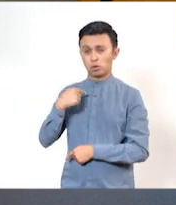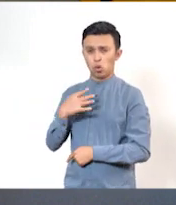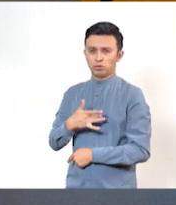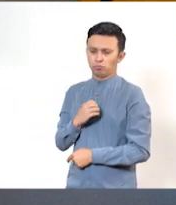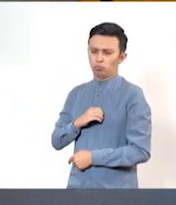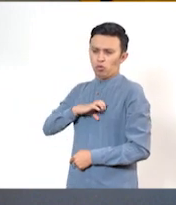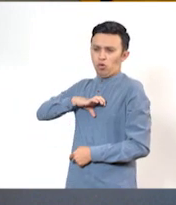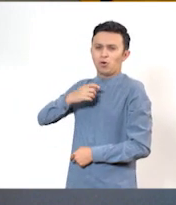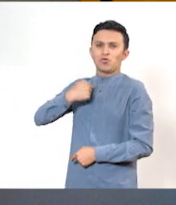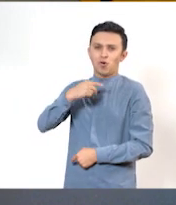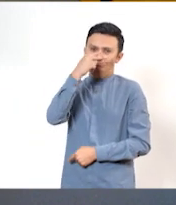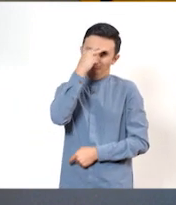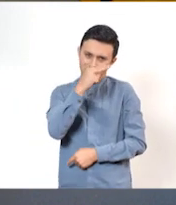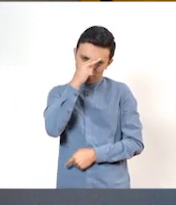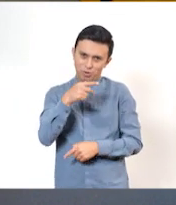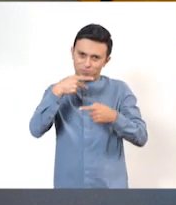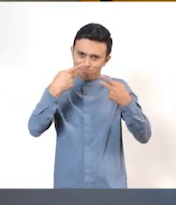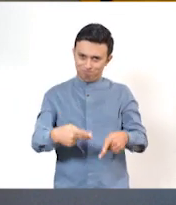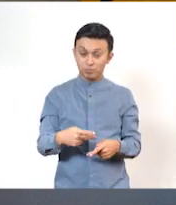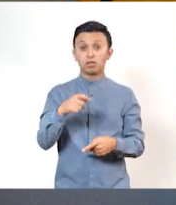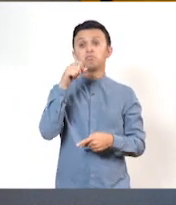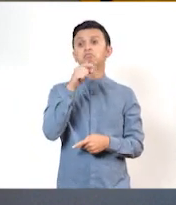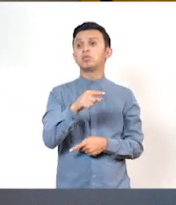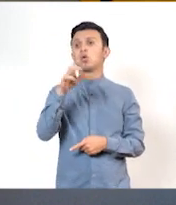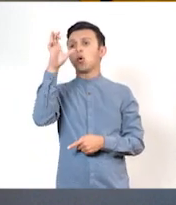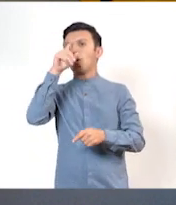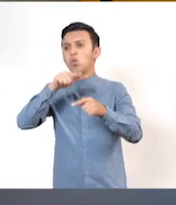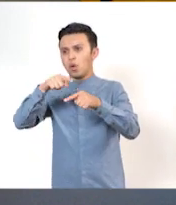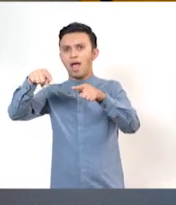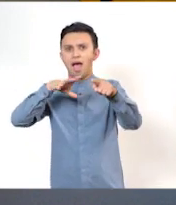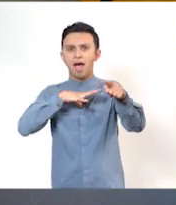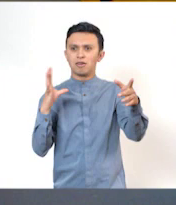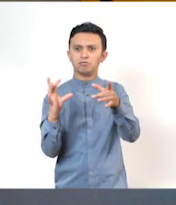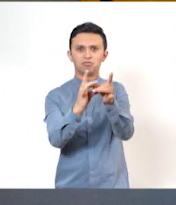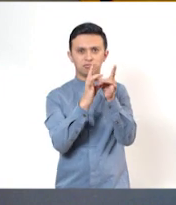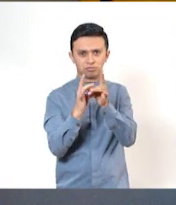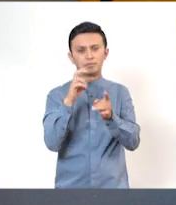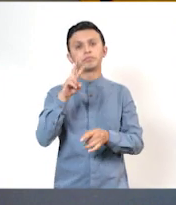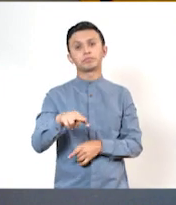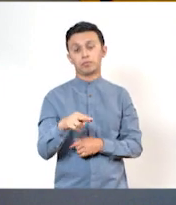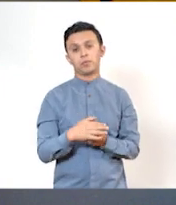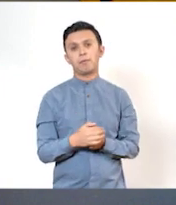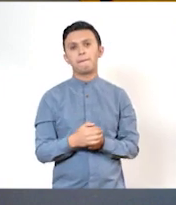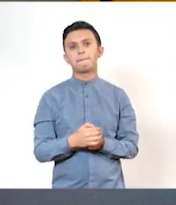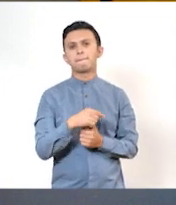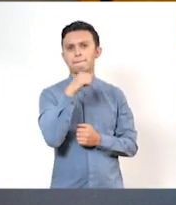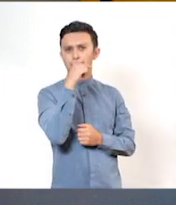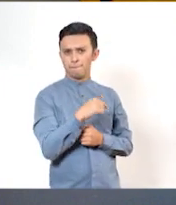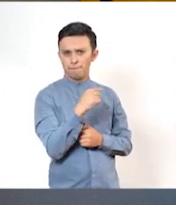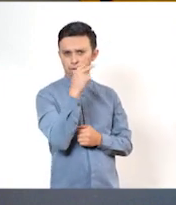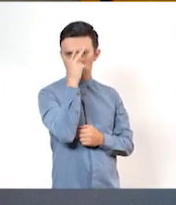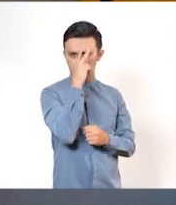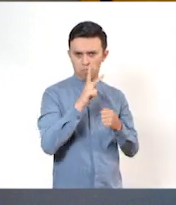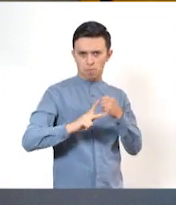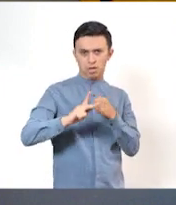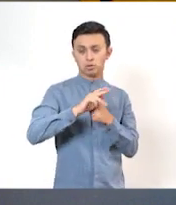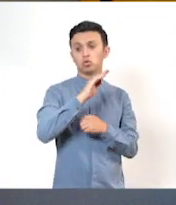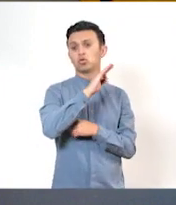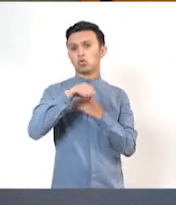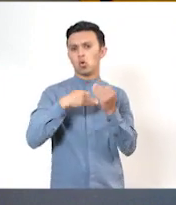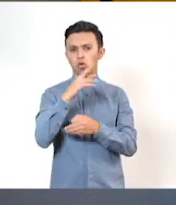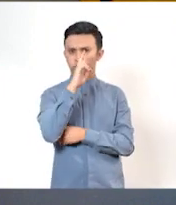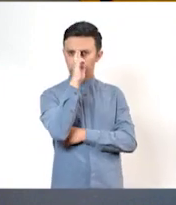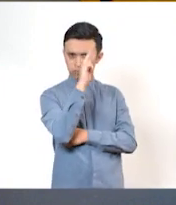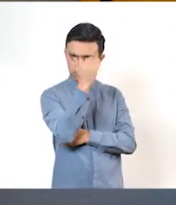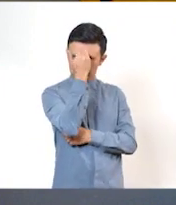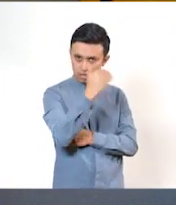indígenas, formen parte de mi país. El hecho de que en nuestro país todas y todos reconozcamos esta diversidad, Coral, niñas y